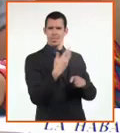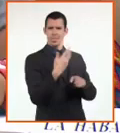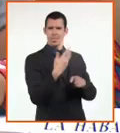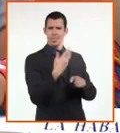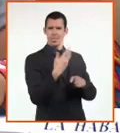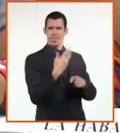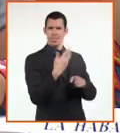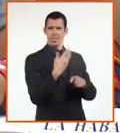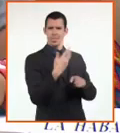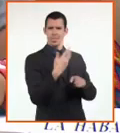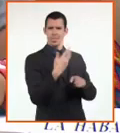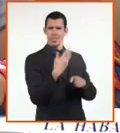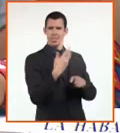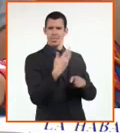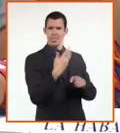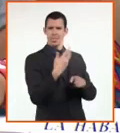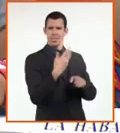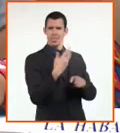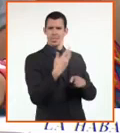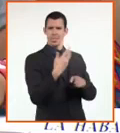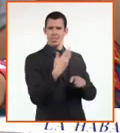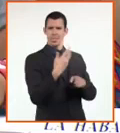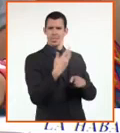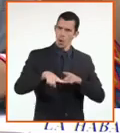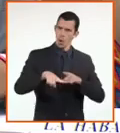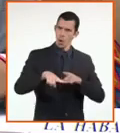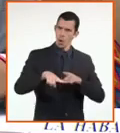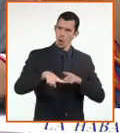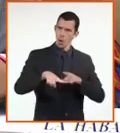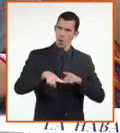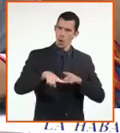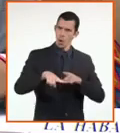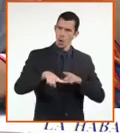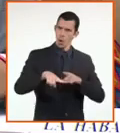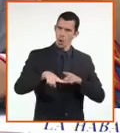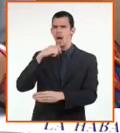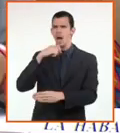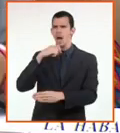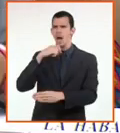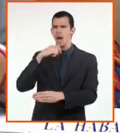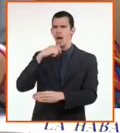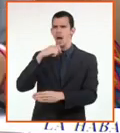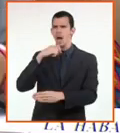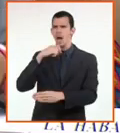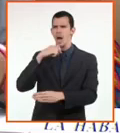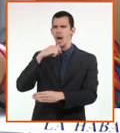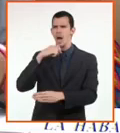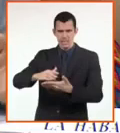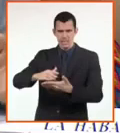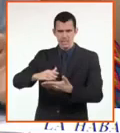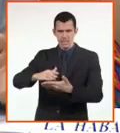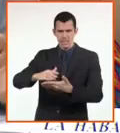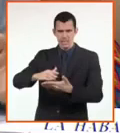que rechazamos el criminal y cruel bloqueo impuesto por el gobierno de los Estados Unidos a